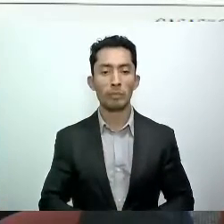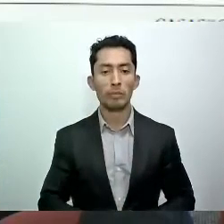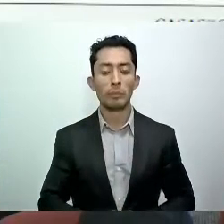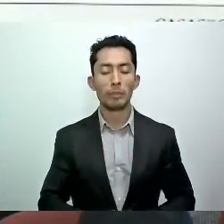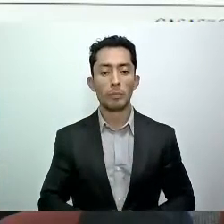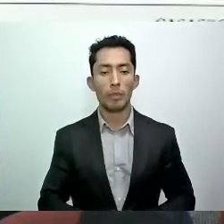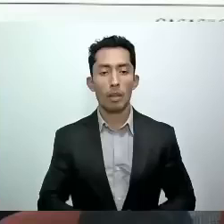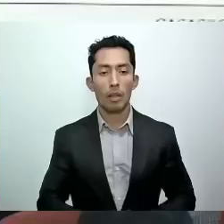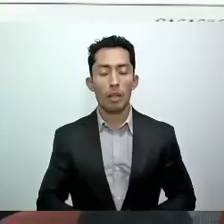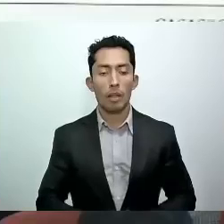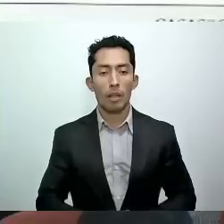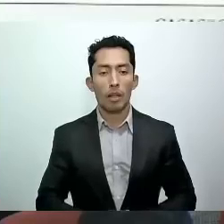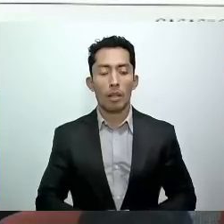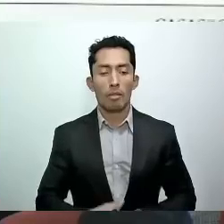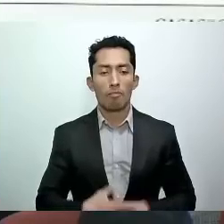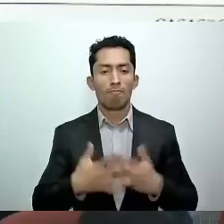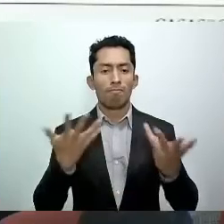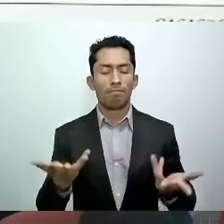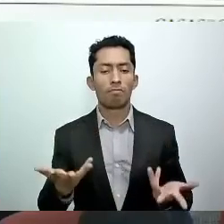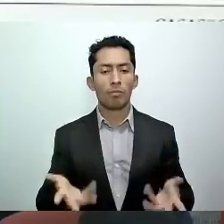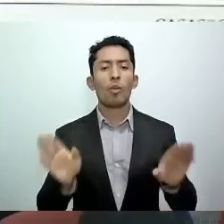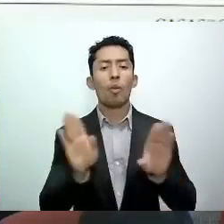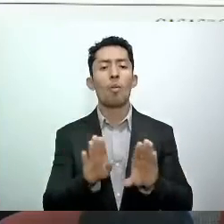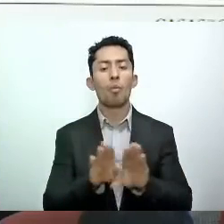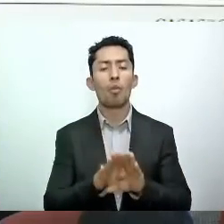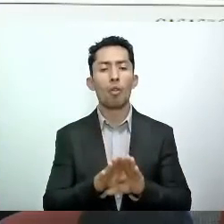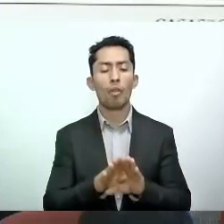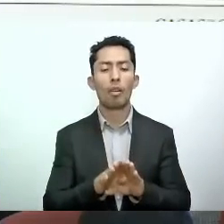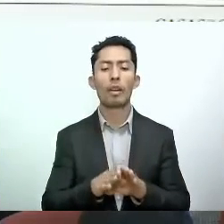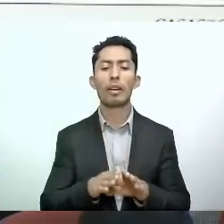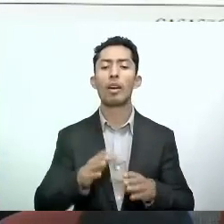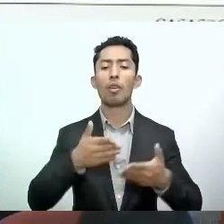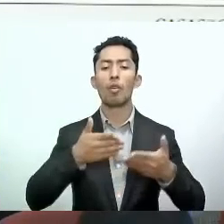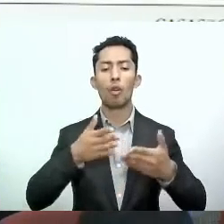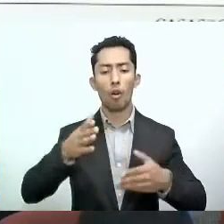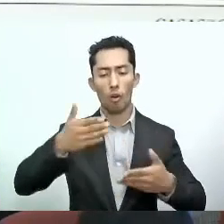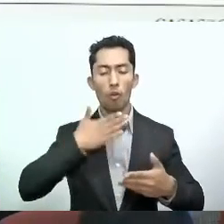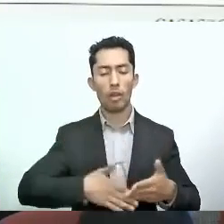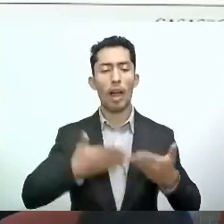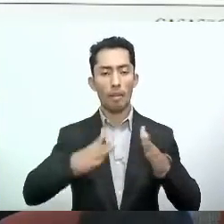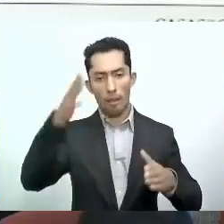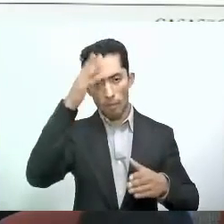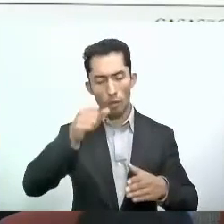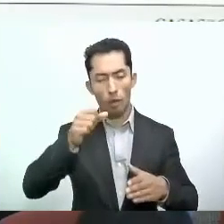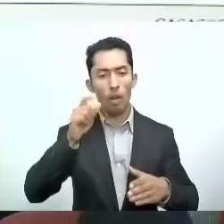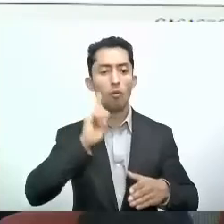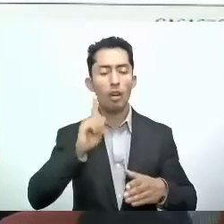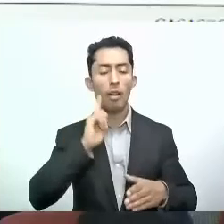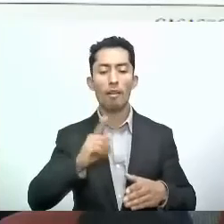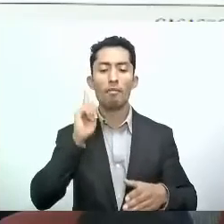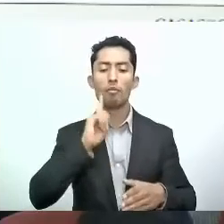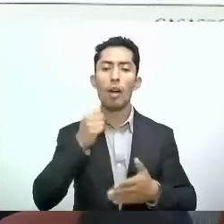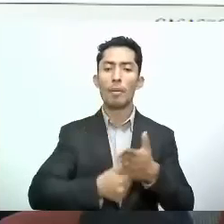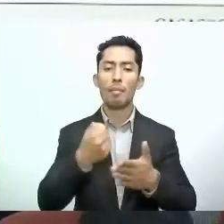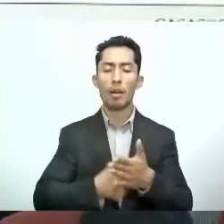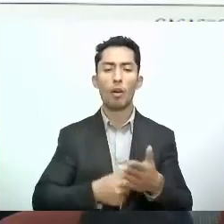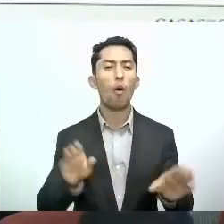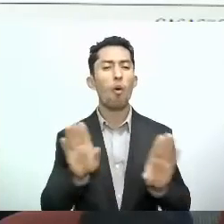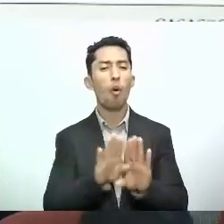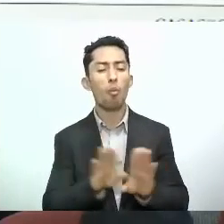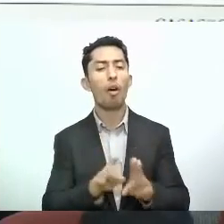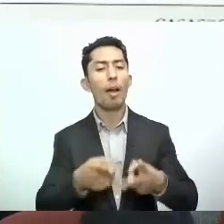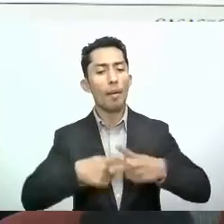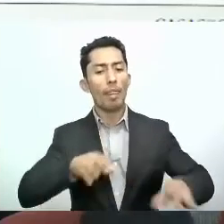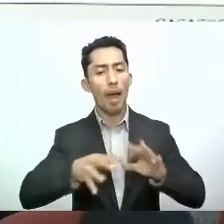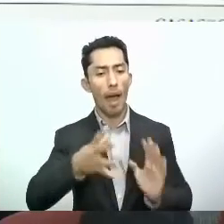¿cómo operar el concepto de justicia abierta feminista? Es decir, ¿cómo aplicar el concepto, los